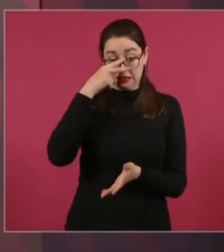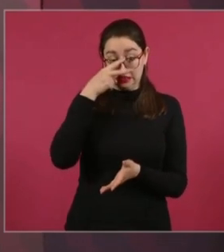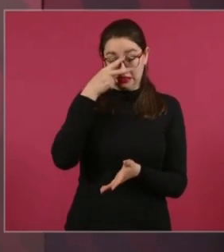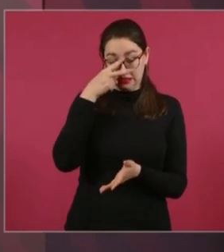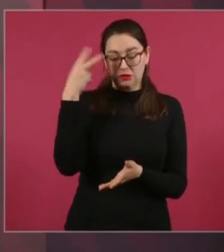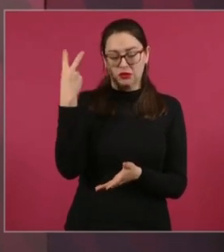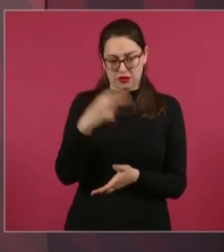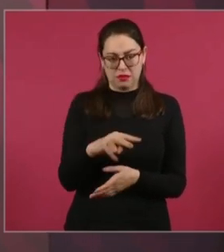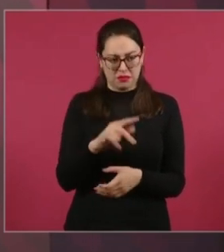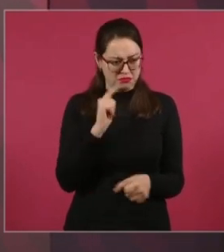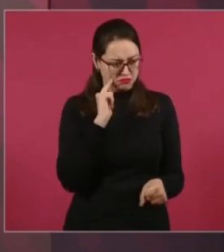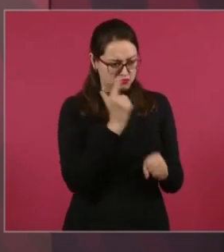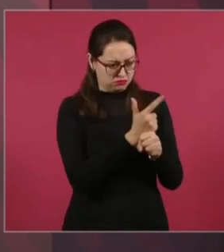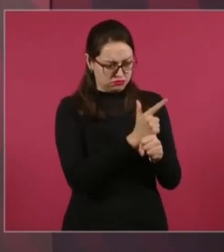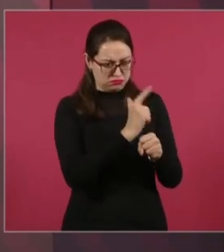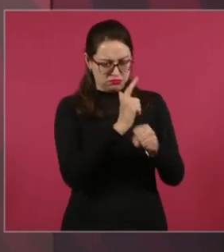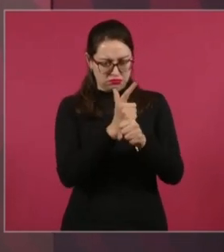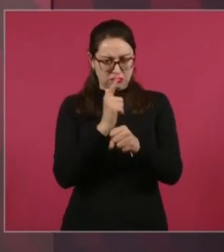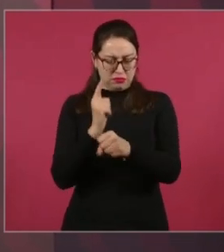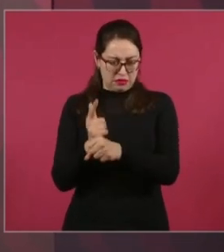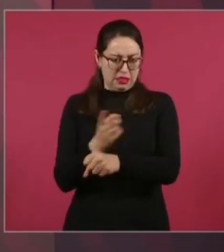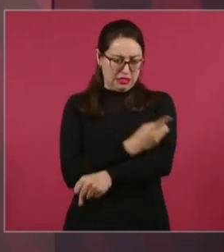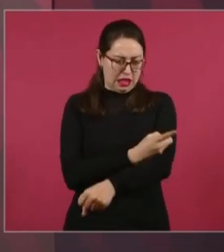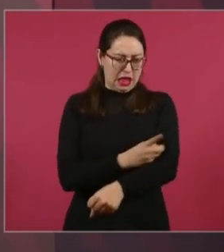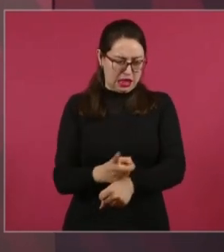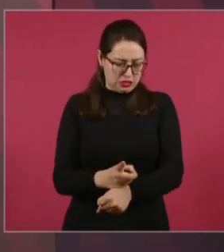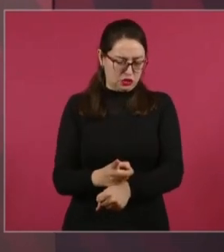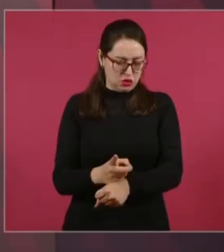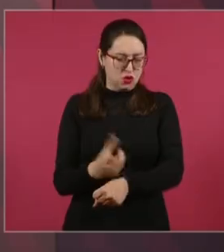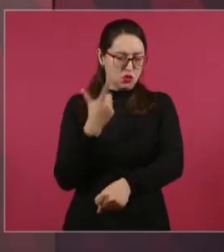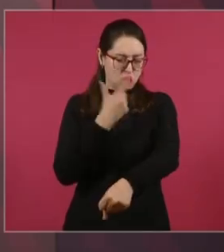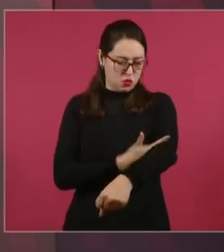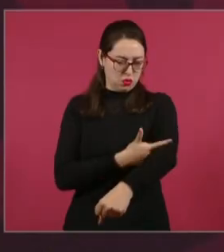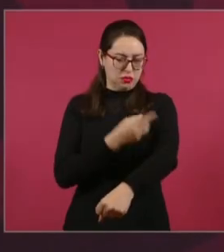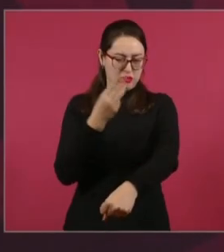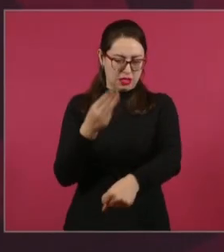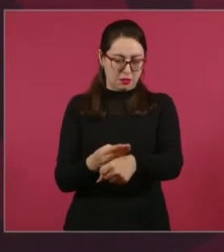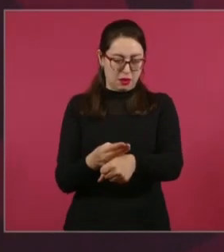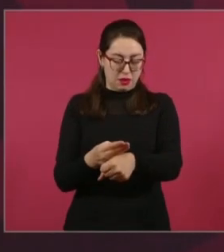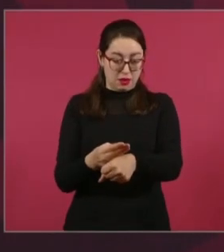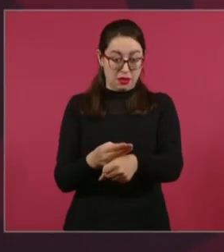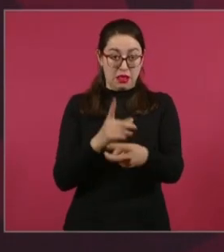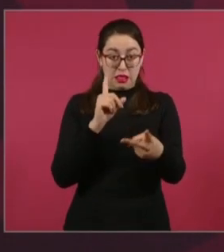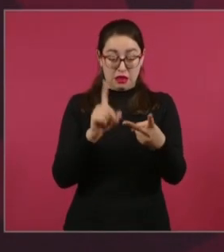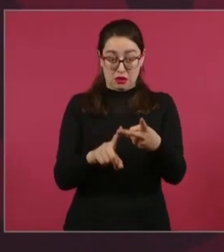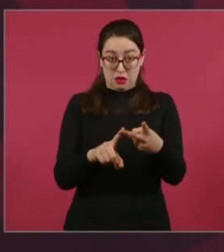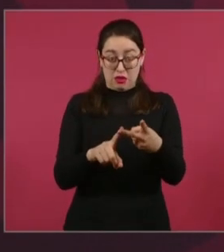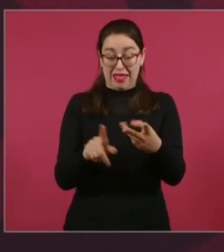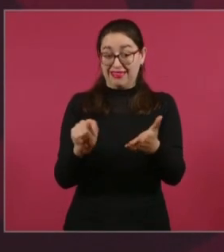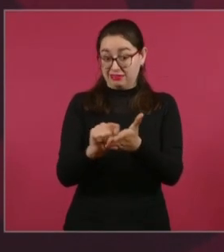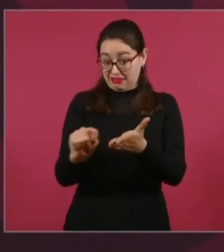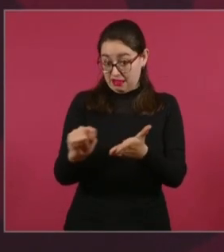la corrupción en Gustavo Amadero, esa era la delegación, creo que Tláhuatl la otra,